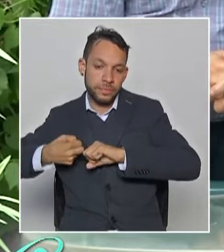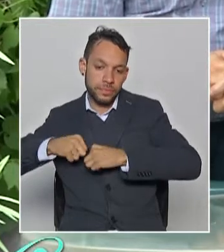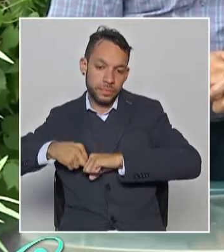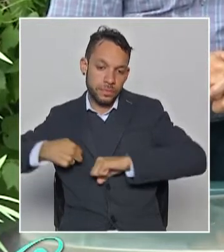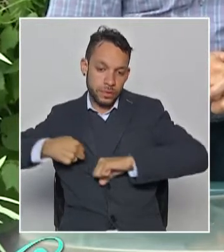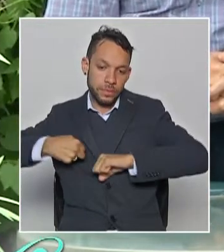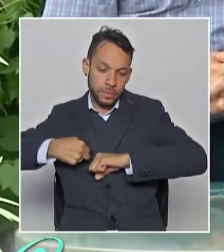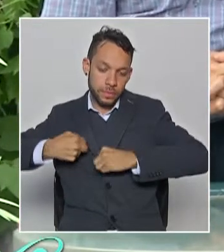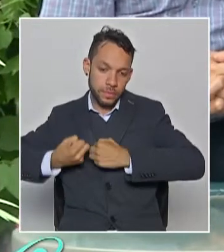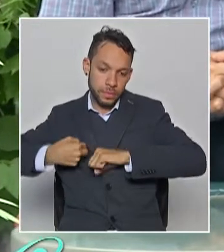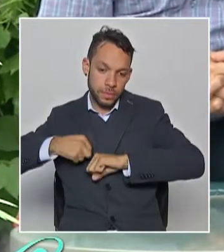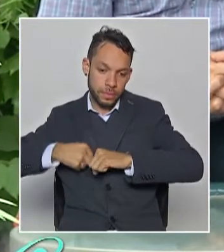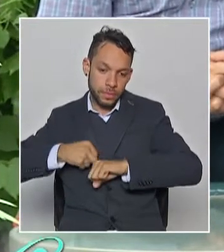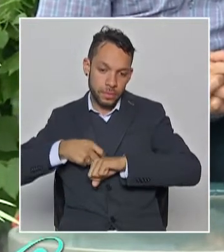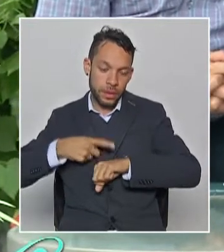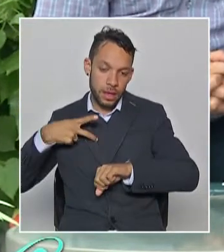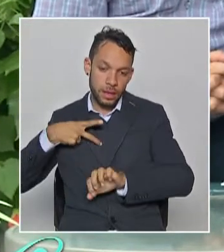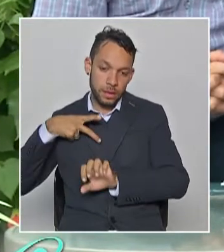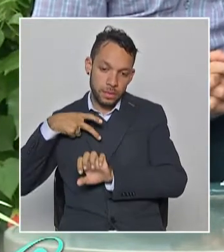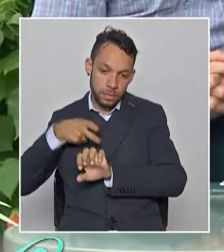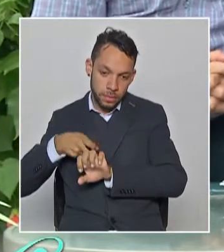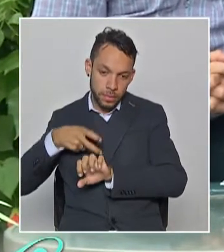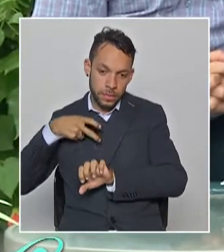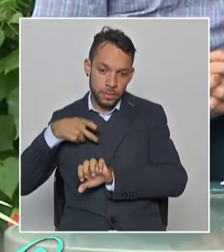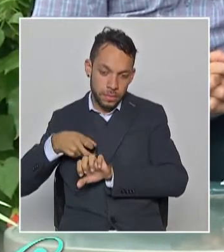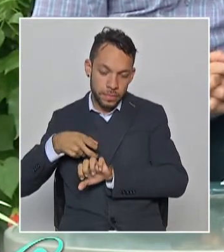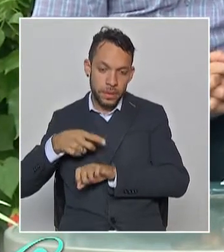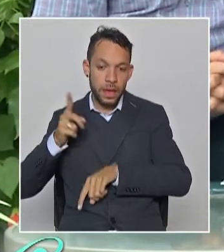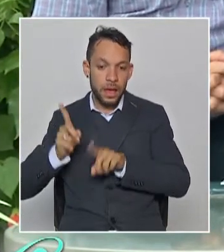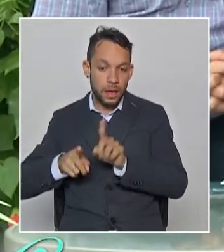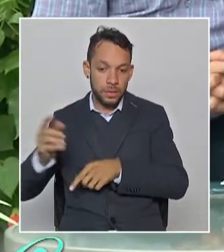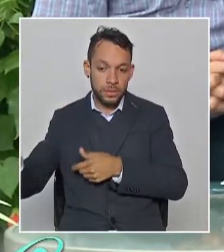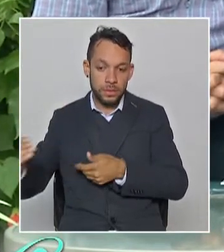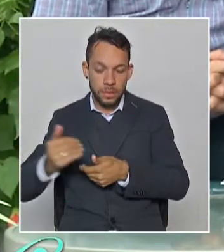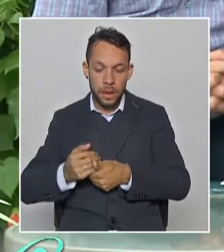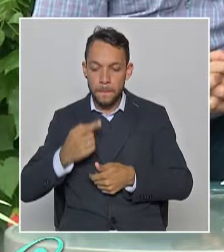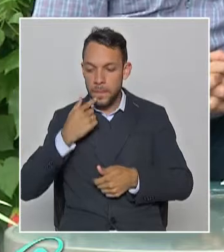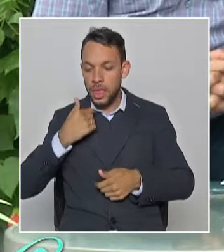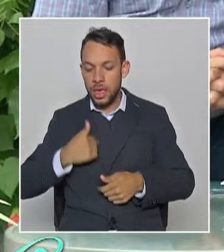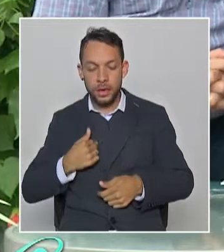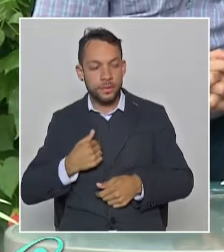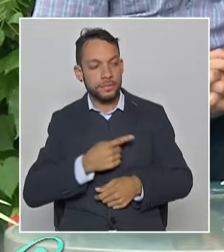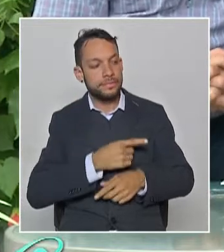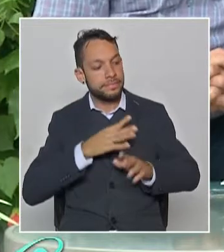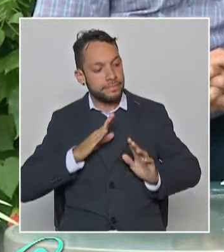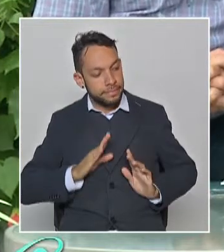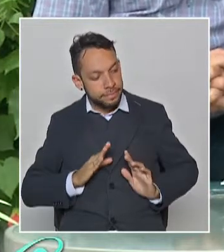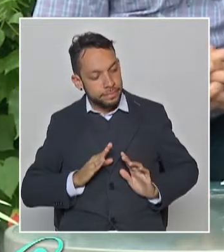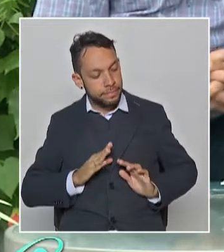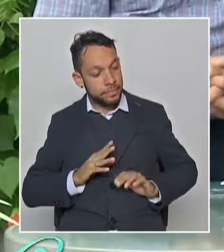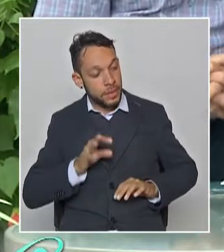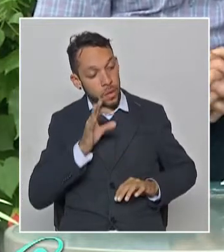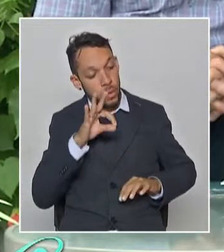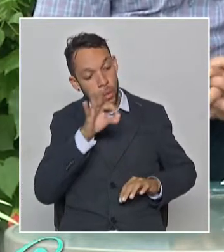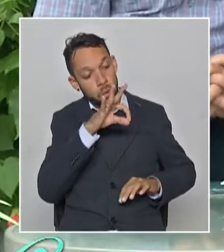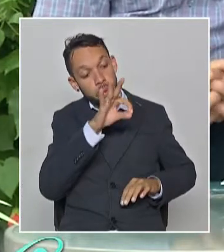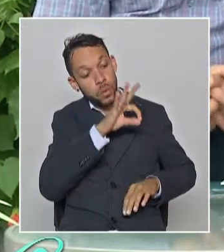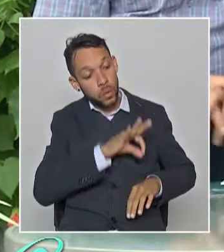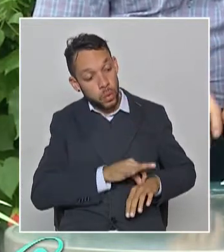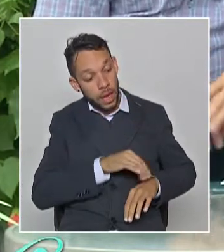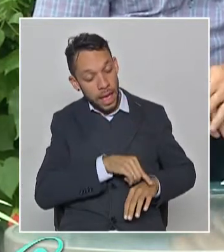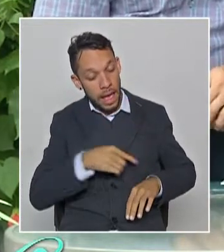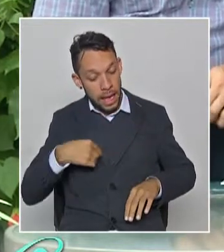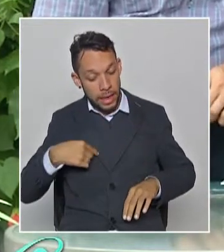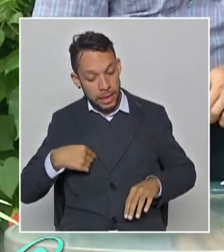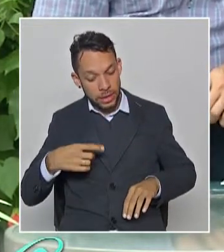le colocaron la terapia en la rodilla. Y nos llegan pacientes acá a la consulta y dicen, no doctor, yo sé que las abejas sirven, entonces yo donde tengo